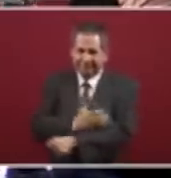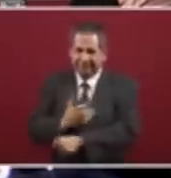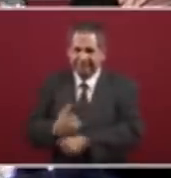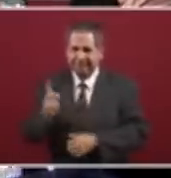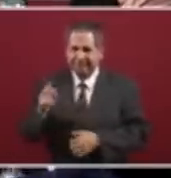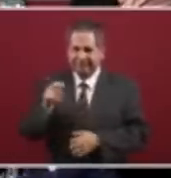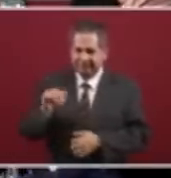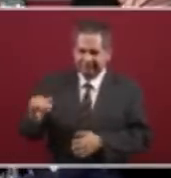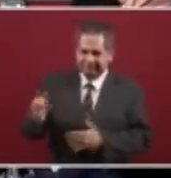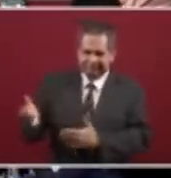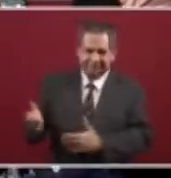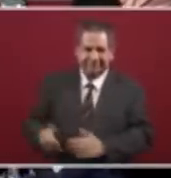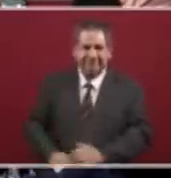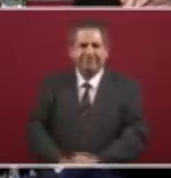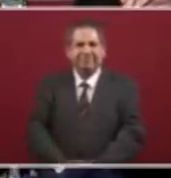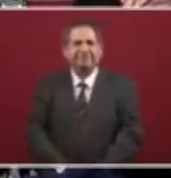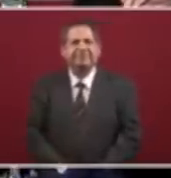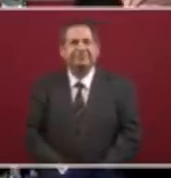dani